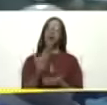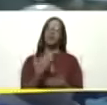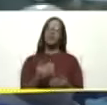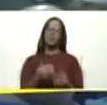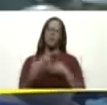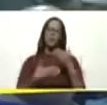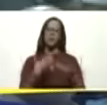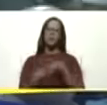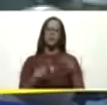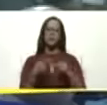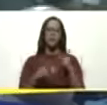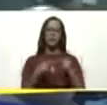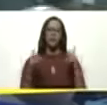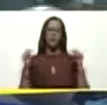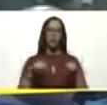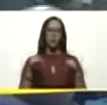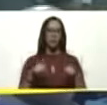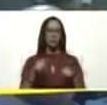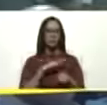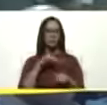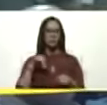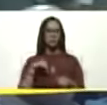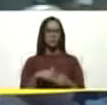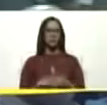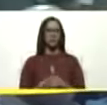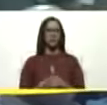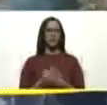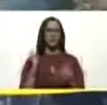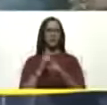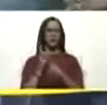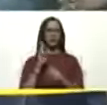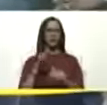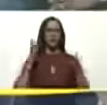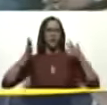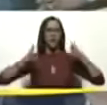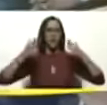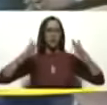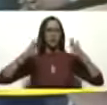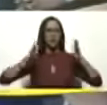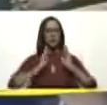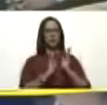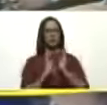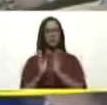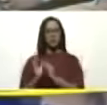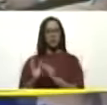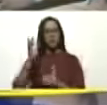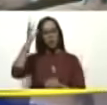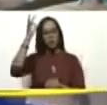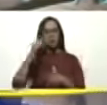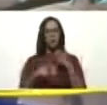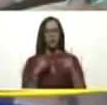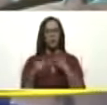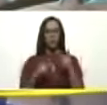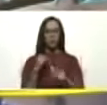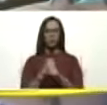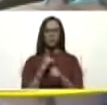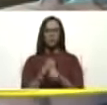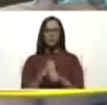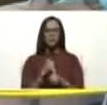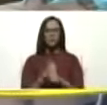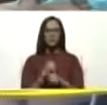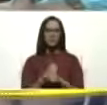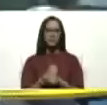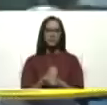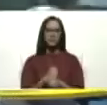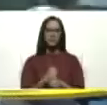productivos. Hoy nosotros, desde que usted orientó la organización de los consejos productivos de trabajadores y